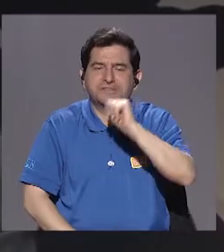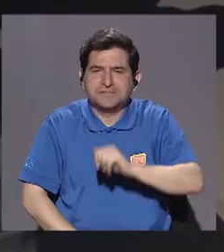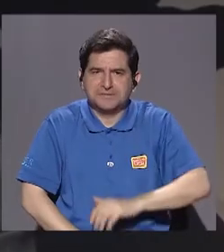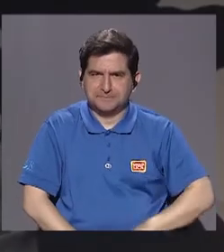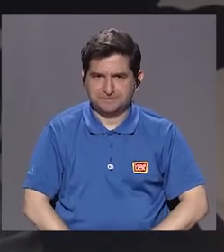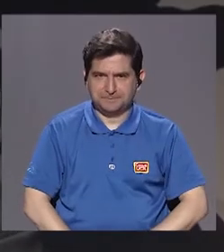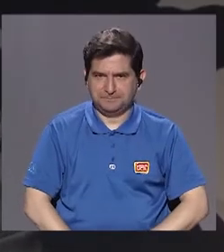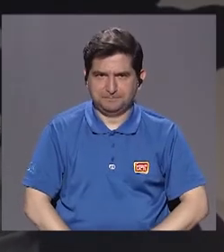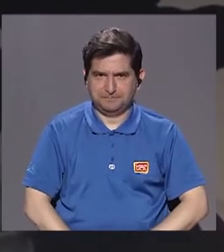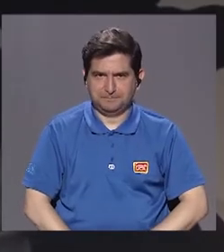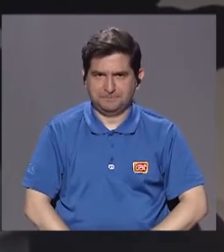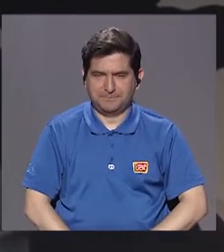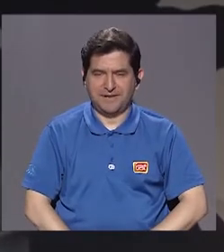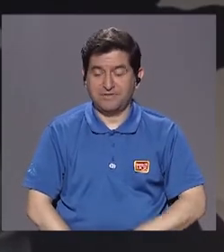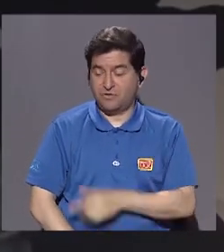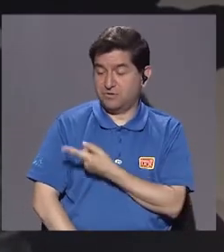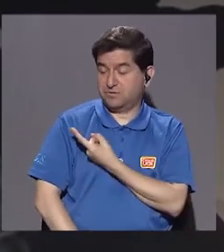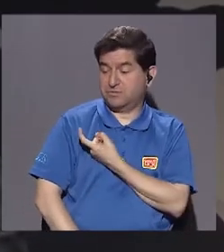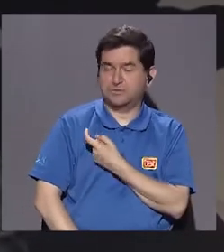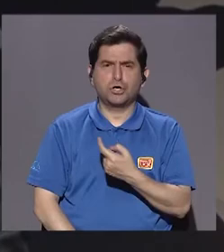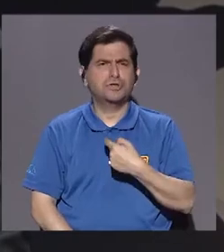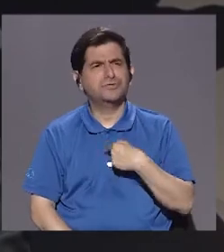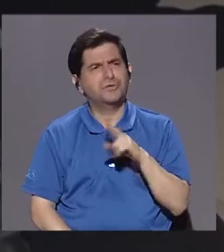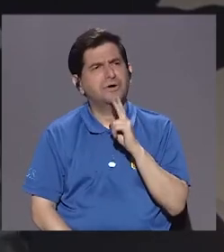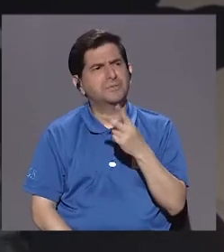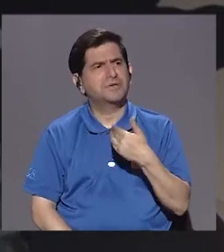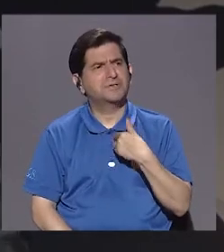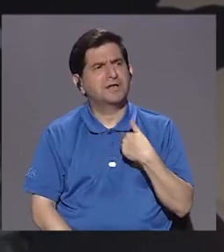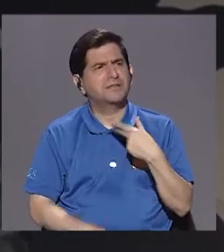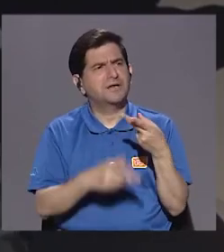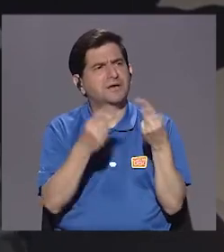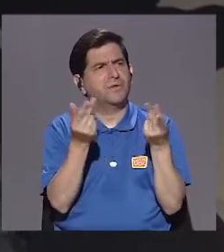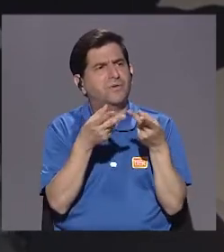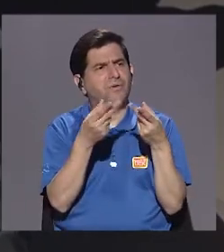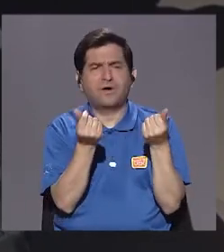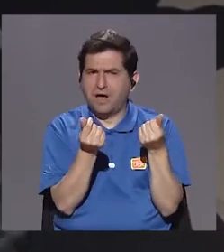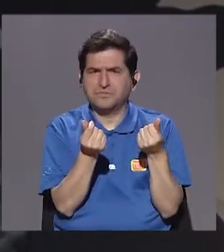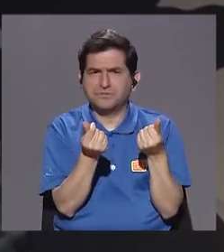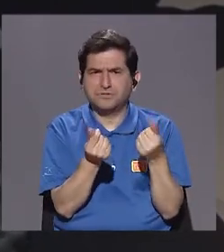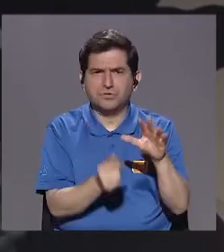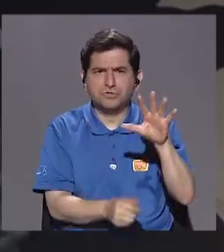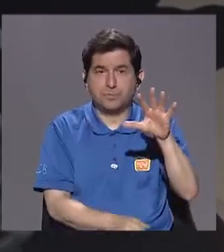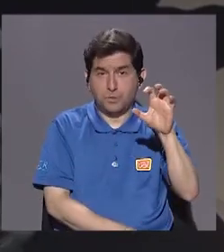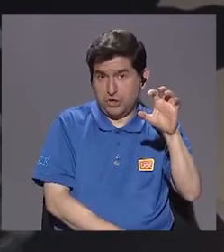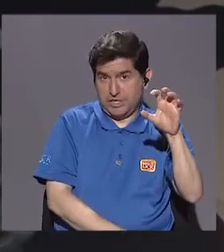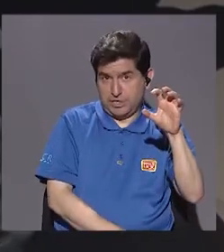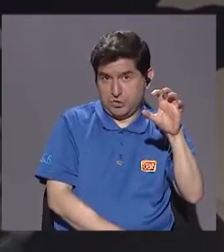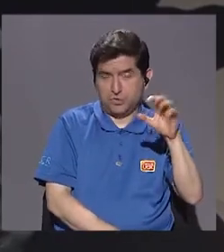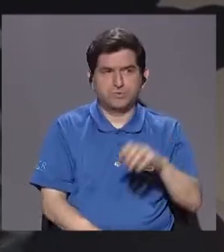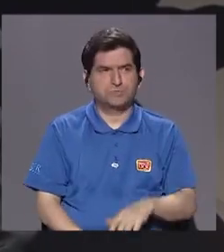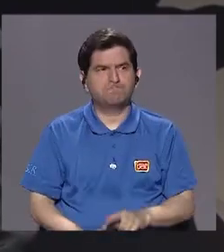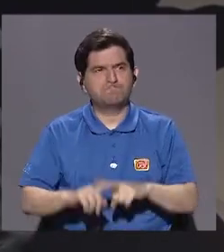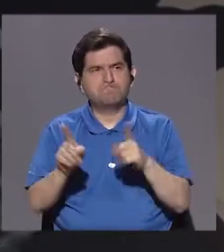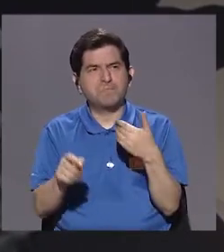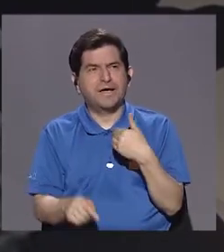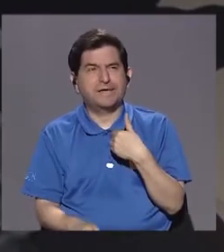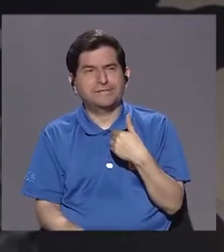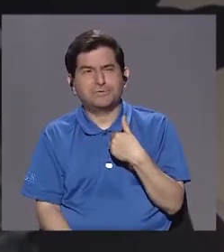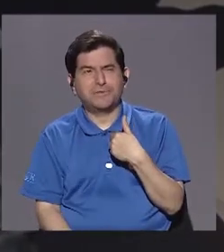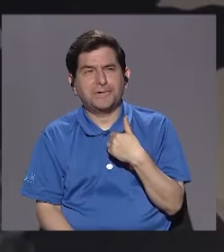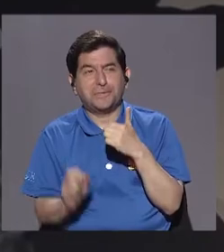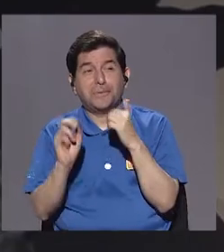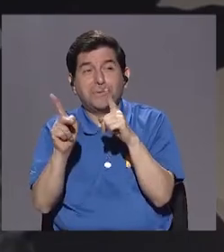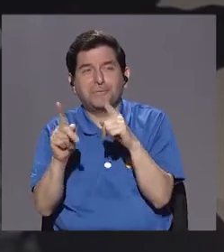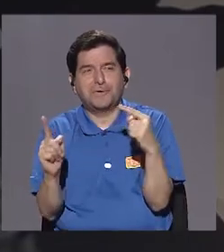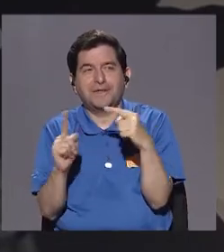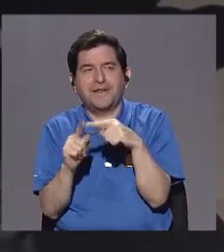entonces cuál es la tentación de yo en realidad tengo gastos por 500 de pro tengo la posibilidad